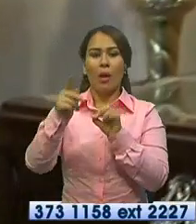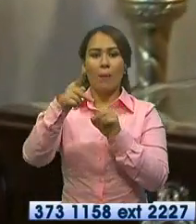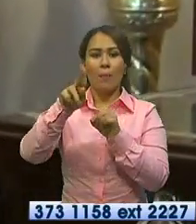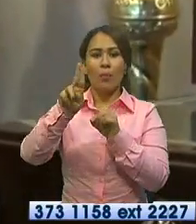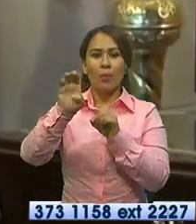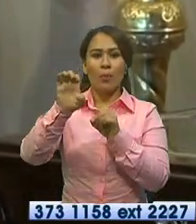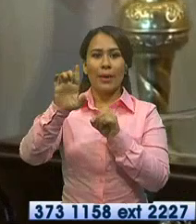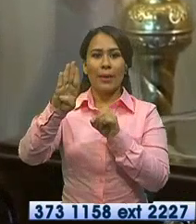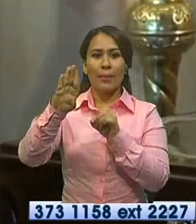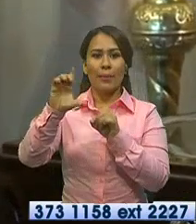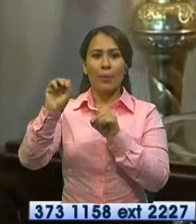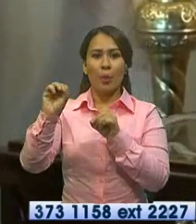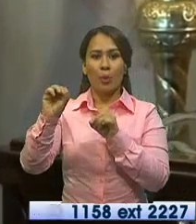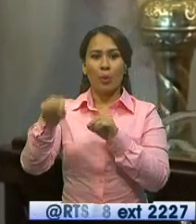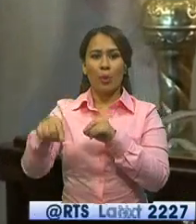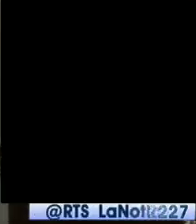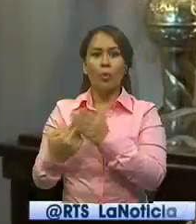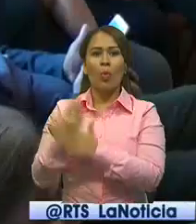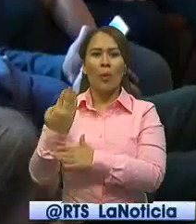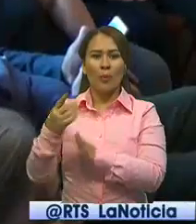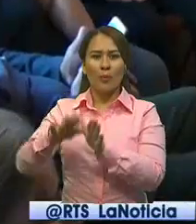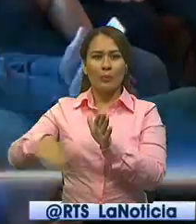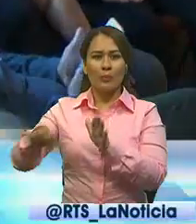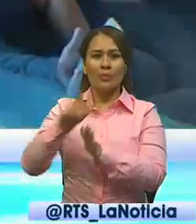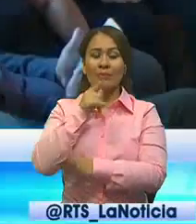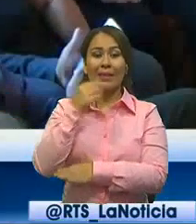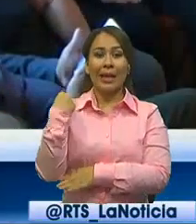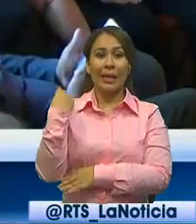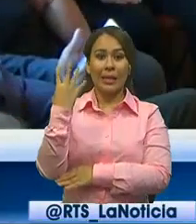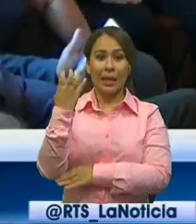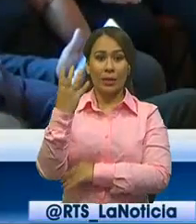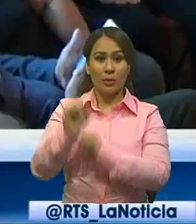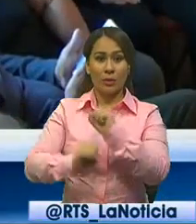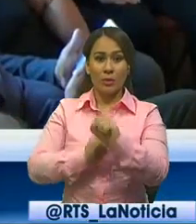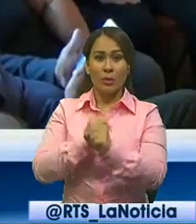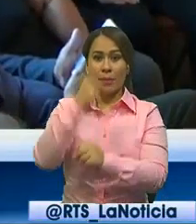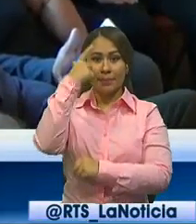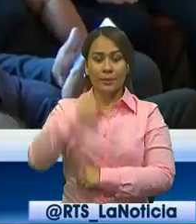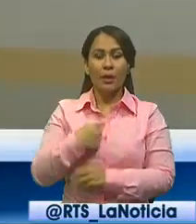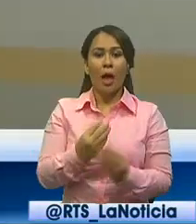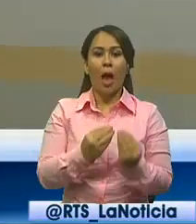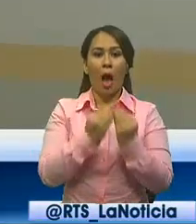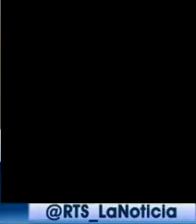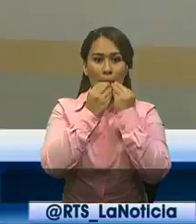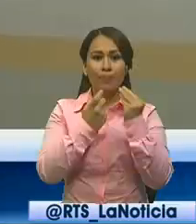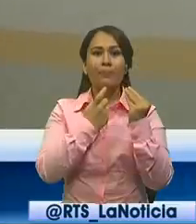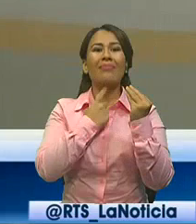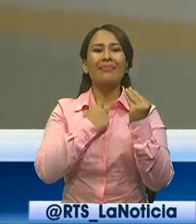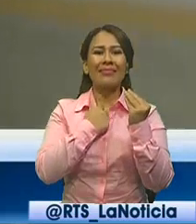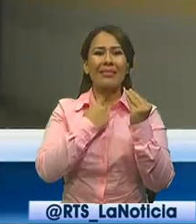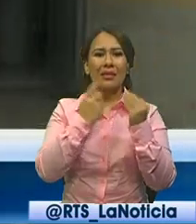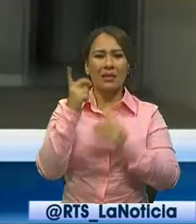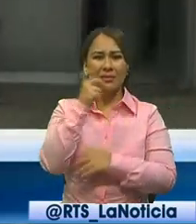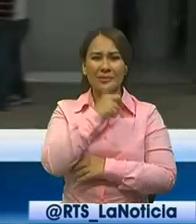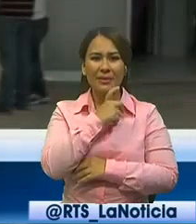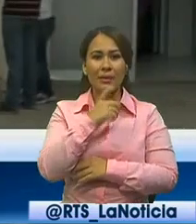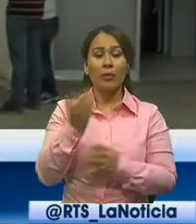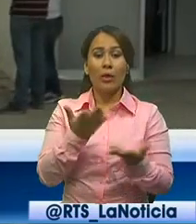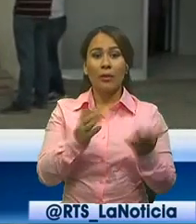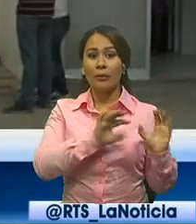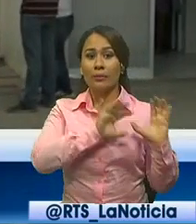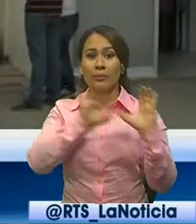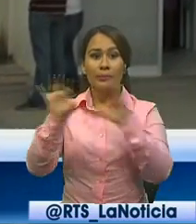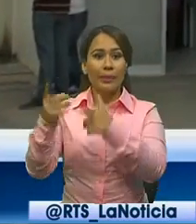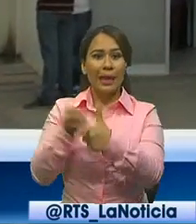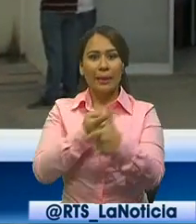un menor de 14 años murió atragantado, presumiblemente por ingerir un snack El adolescente fue llevado de emergencia hasta el hospital